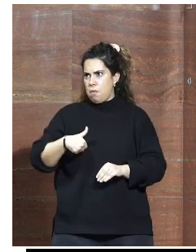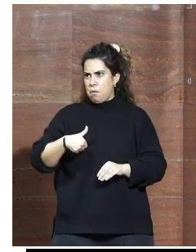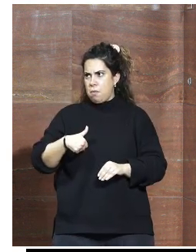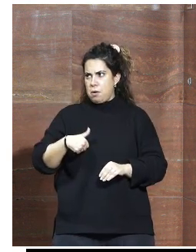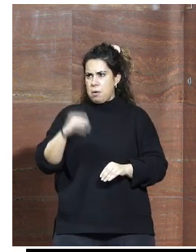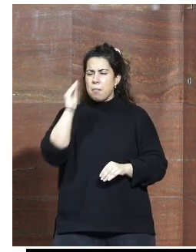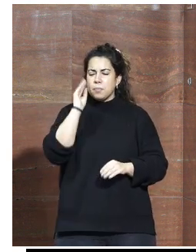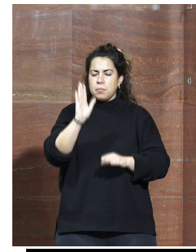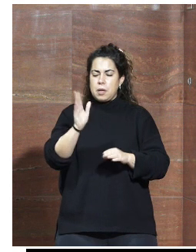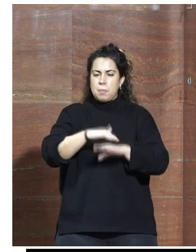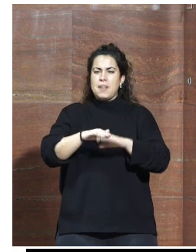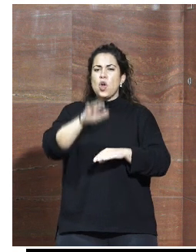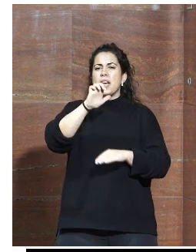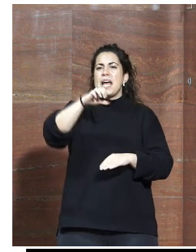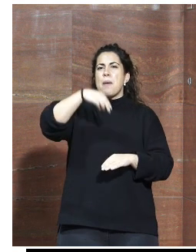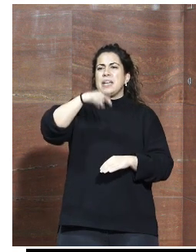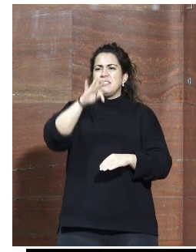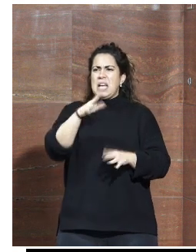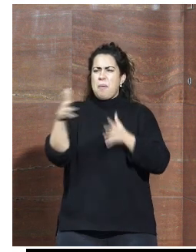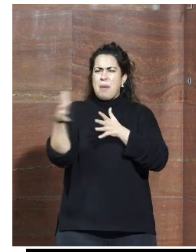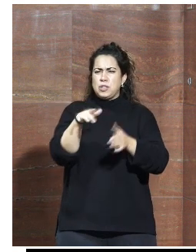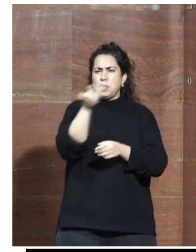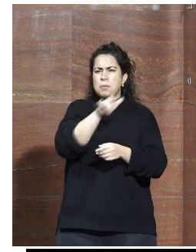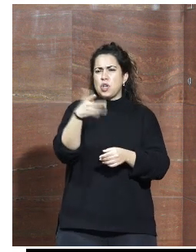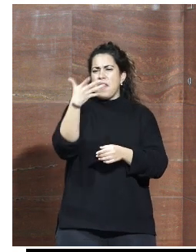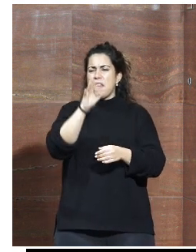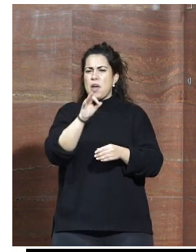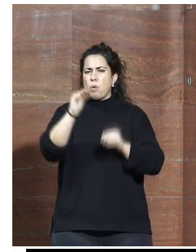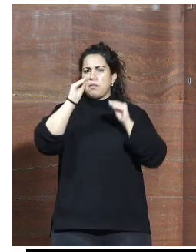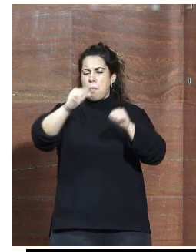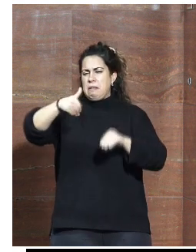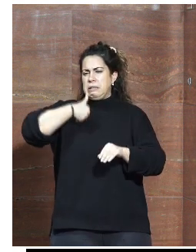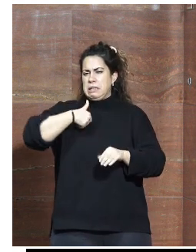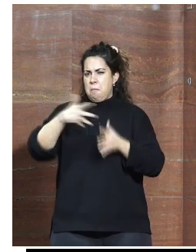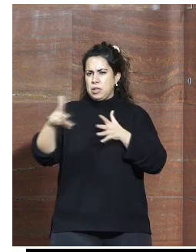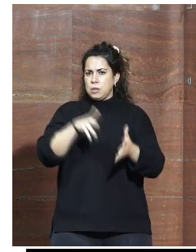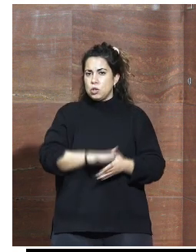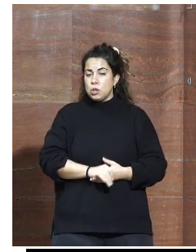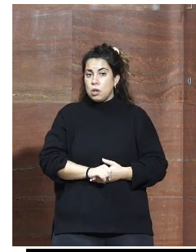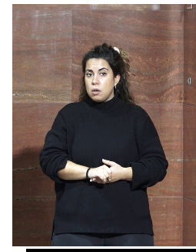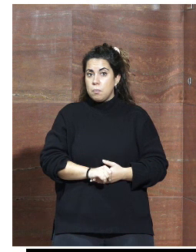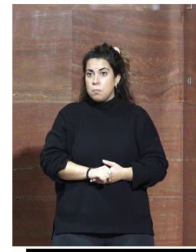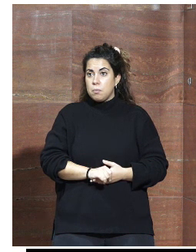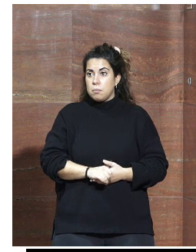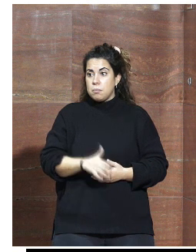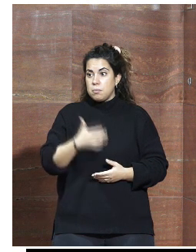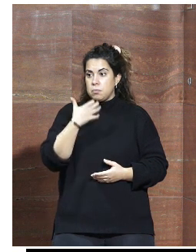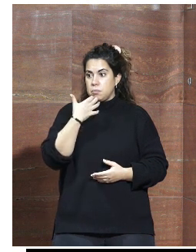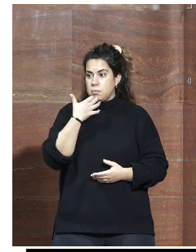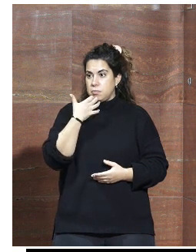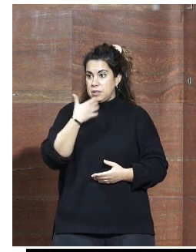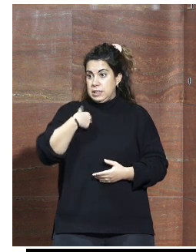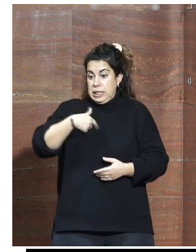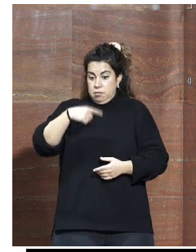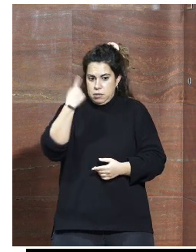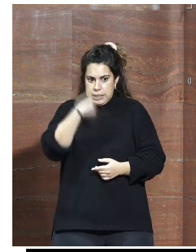en MT aproximadamente también 50 personas formadas. Y claro, pues si me enseñan puedo conseguirlo, si conocen lo que